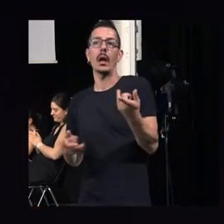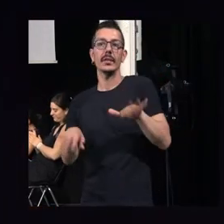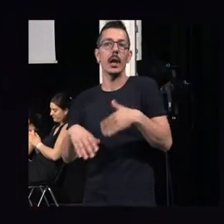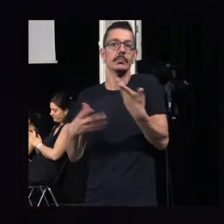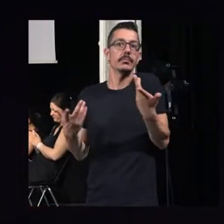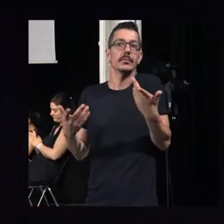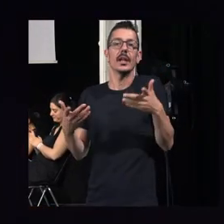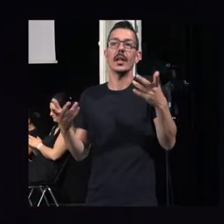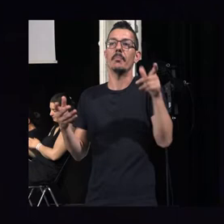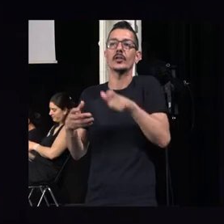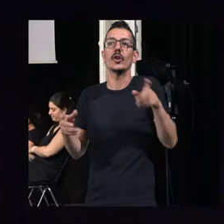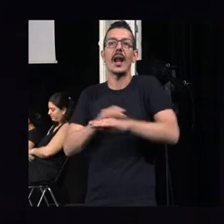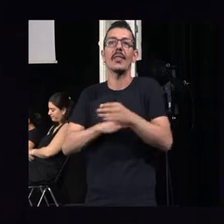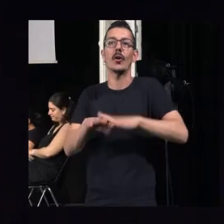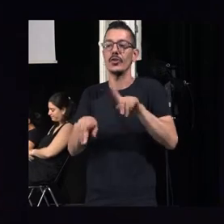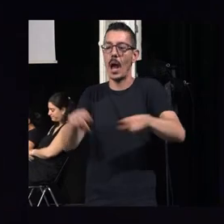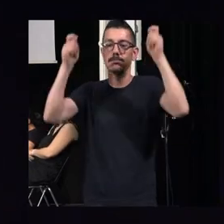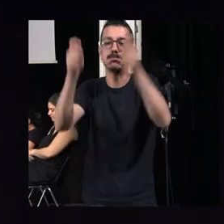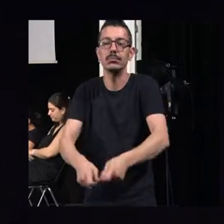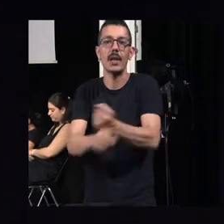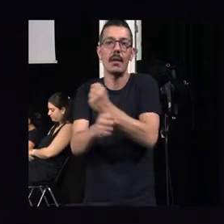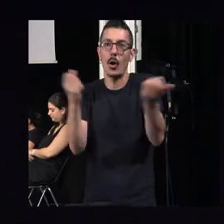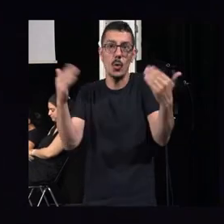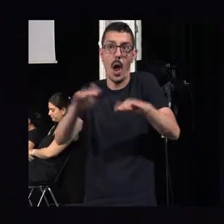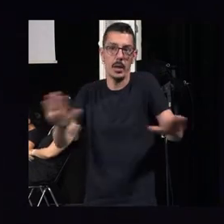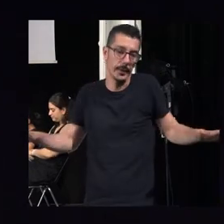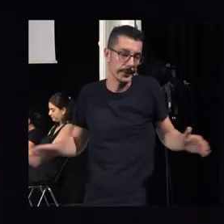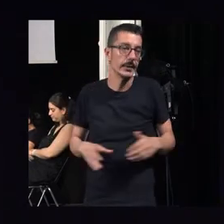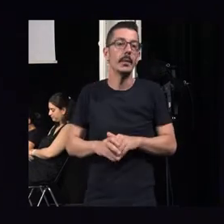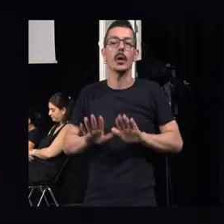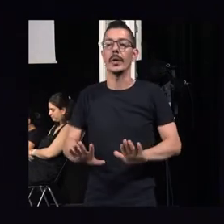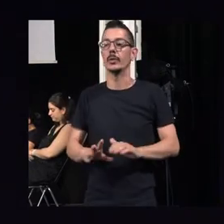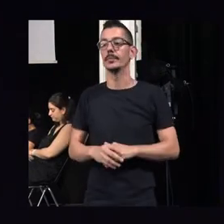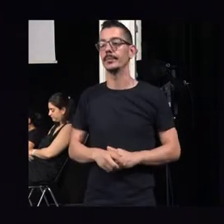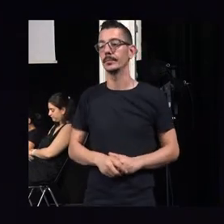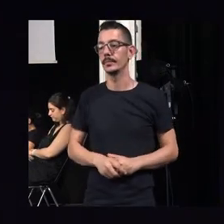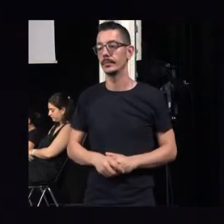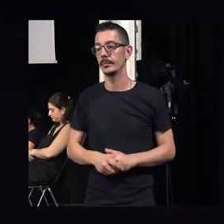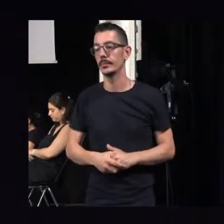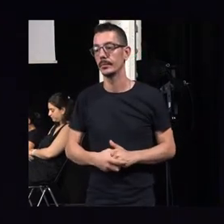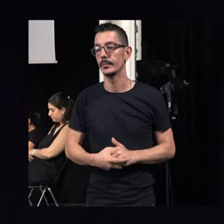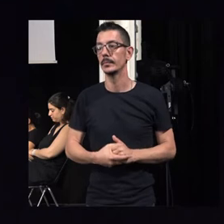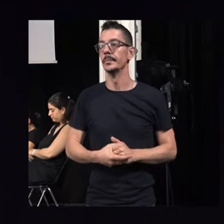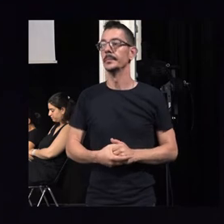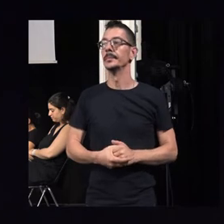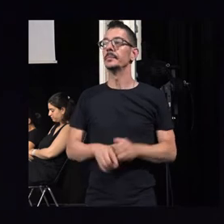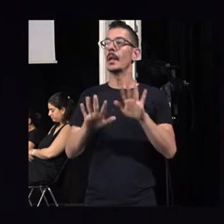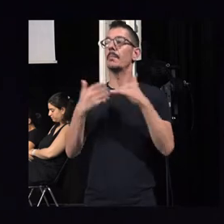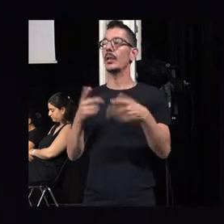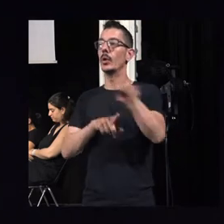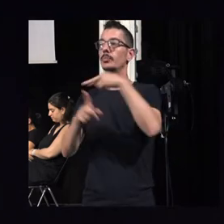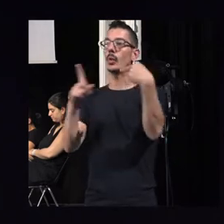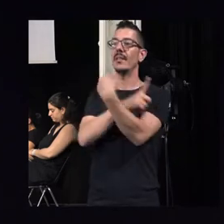Todo vamos. O guardia civil, que también hay por ahí. Dentro de determinadas aproximaciones